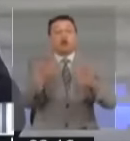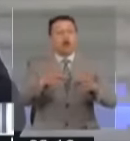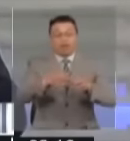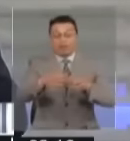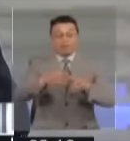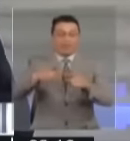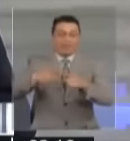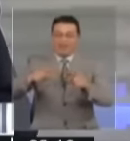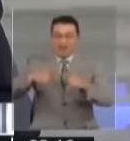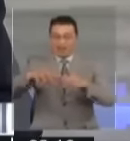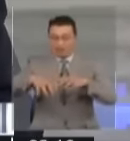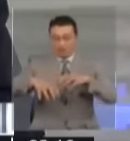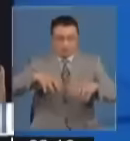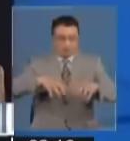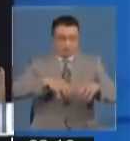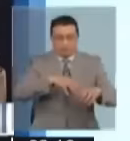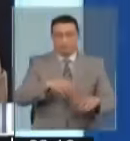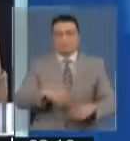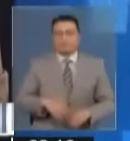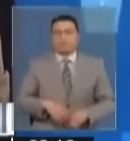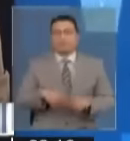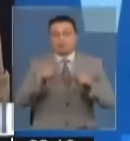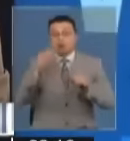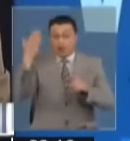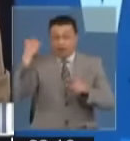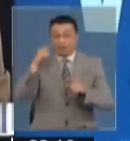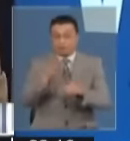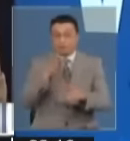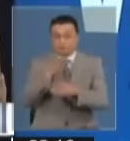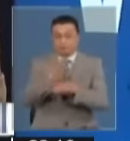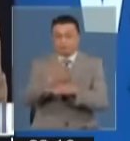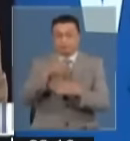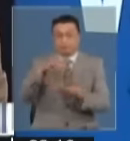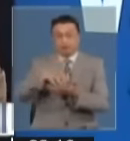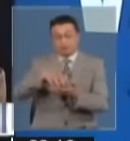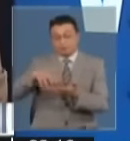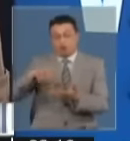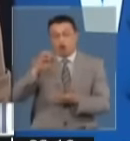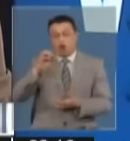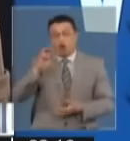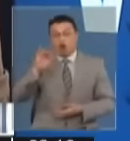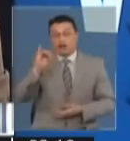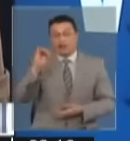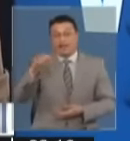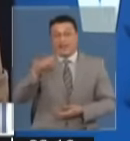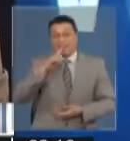distintos. Tiempo atrás te reuniste en el sector oriente, creo que estaba la misma señora Ríoseco,